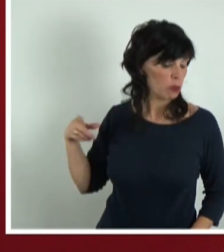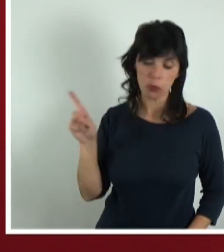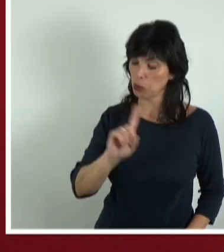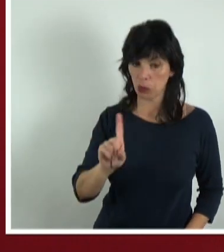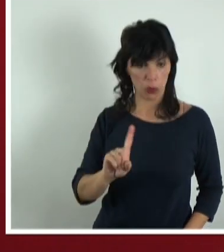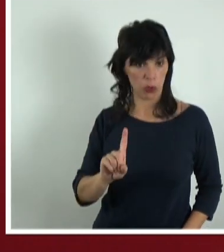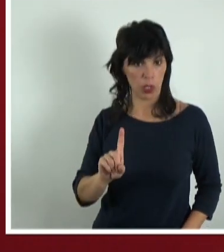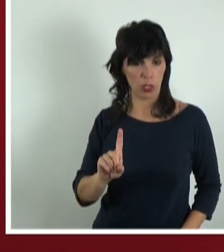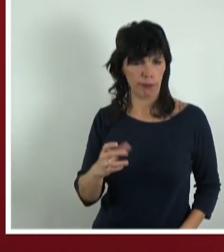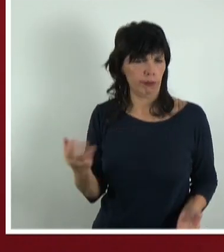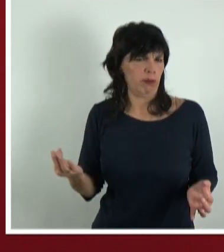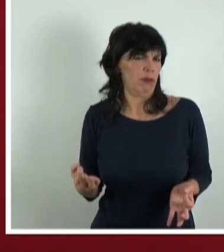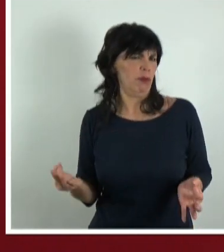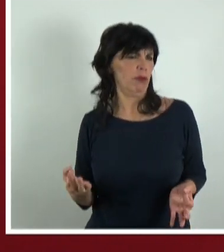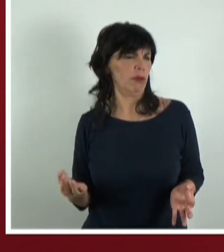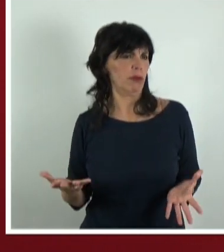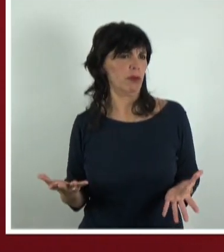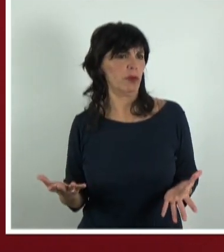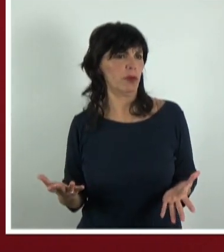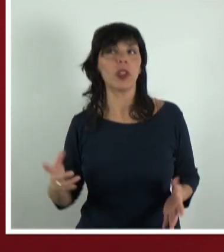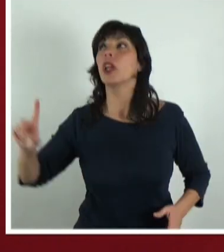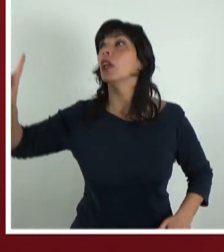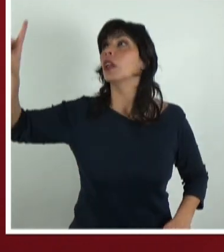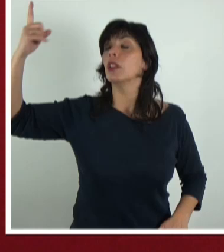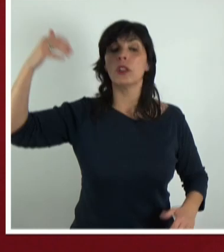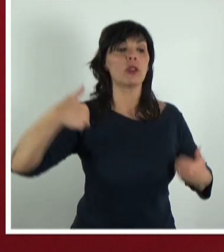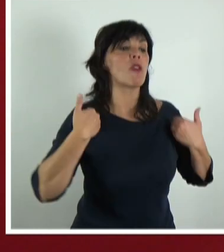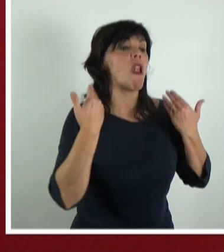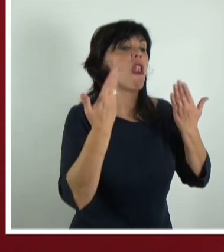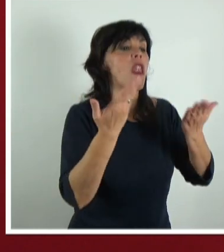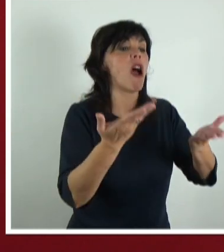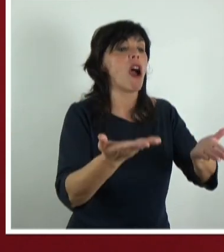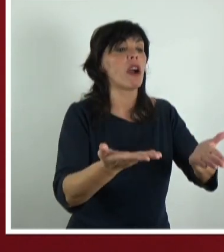Él llama por su gracia. Él ofrece su gracia.